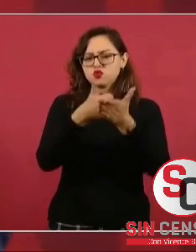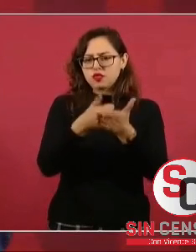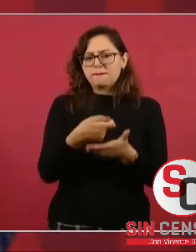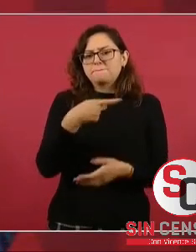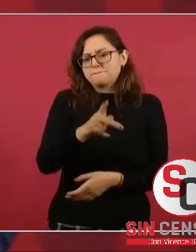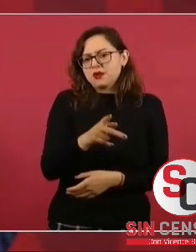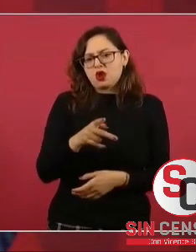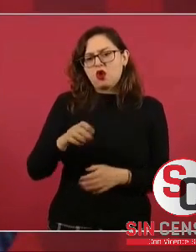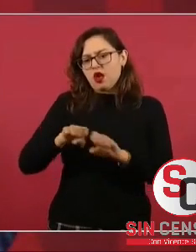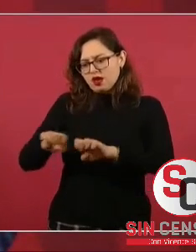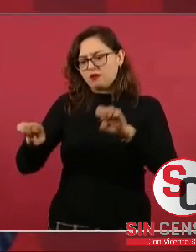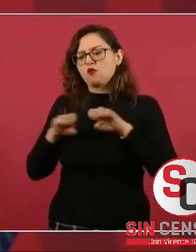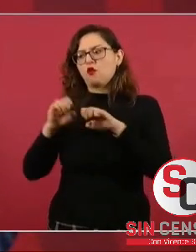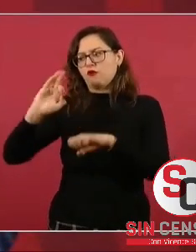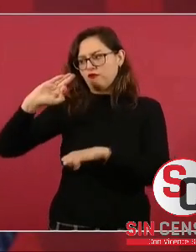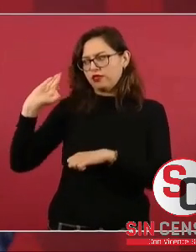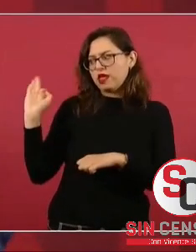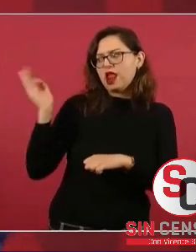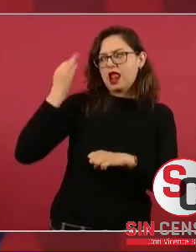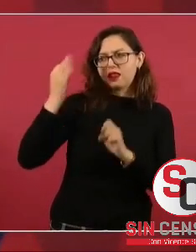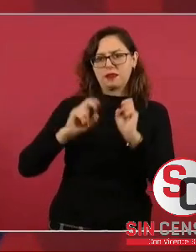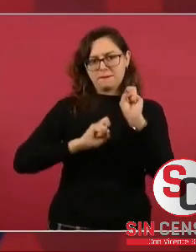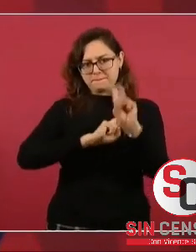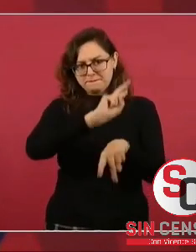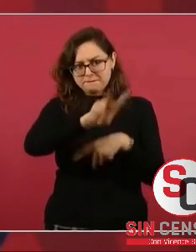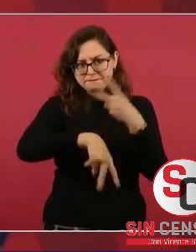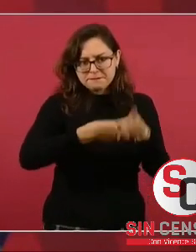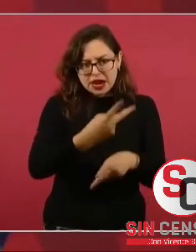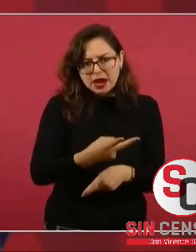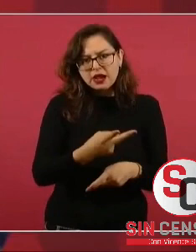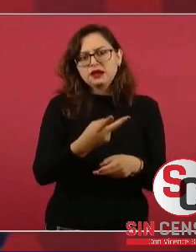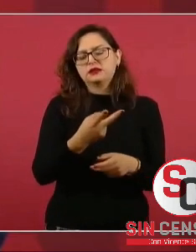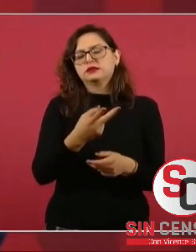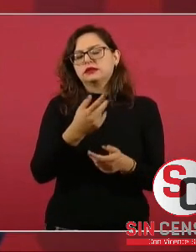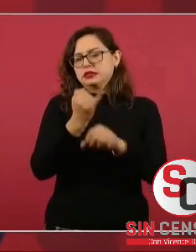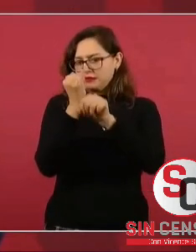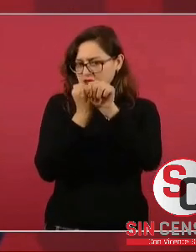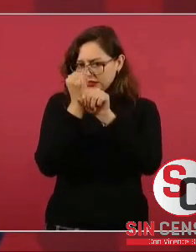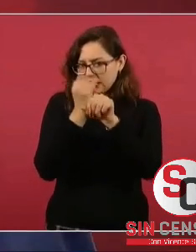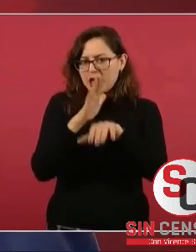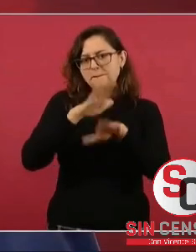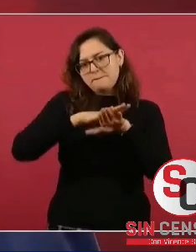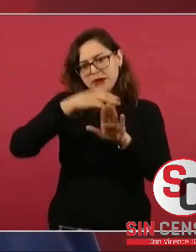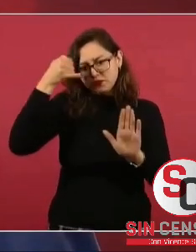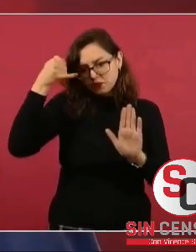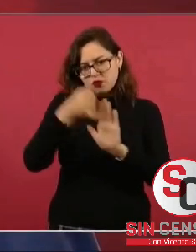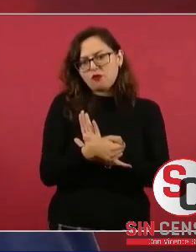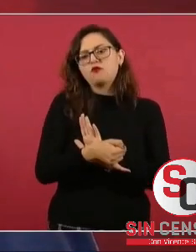un equipo que se envía, se hace la investigación a fondo,